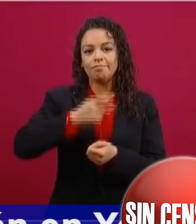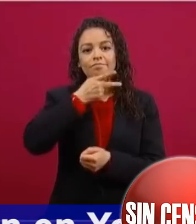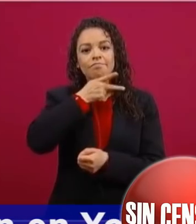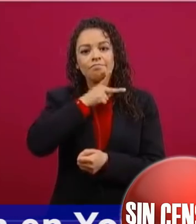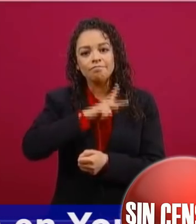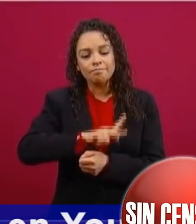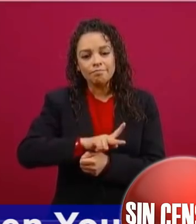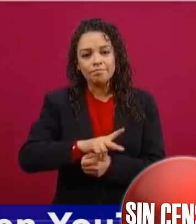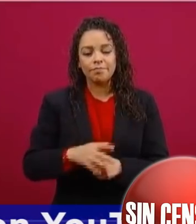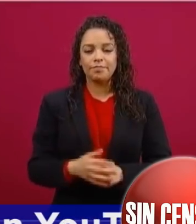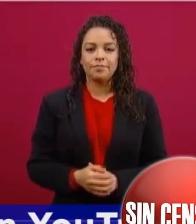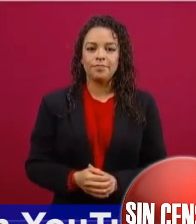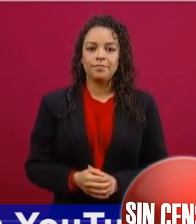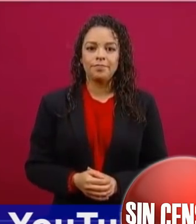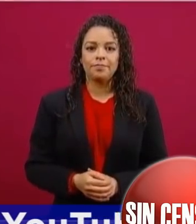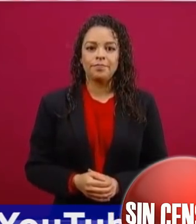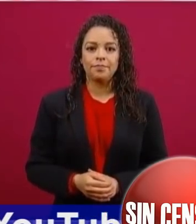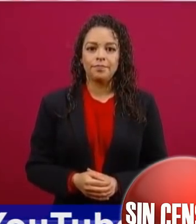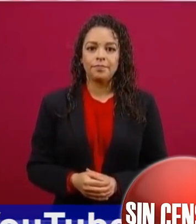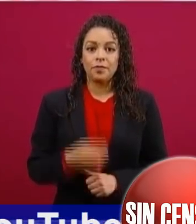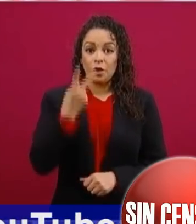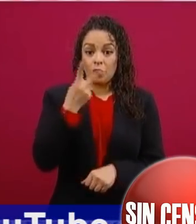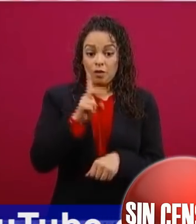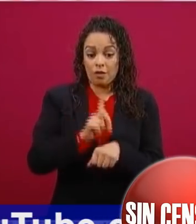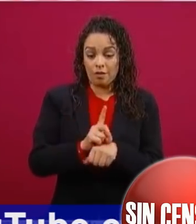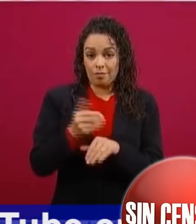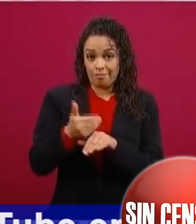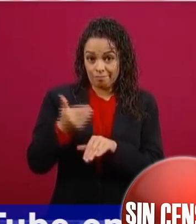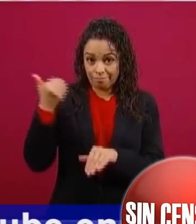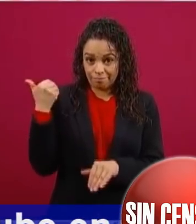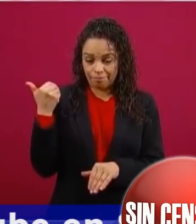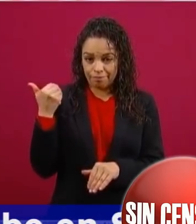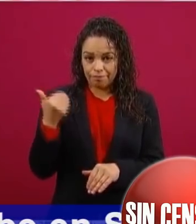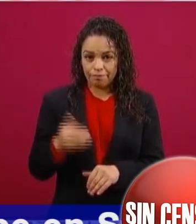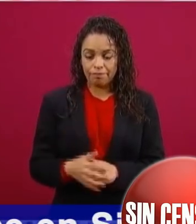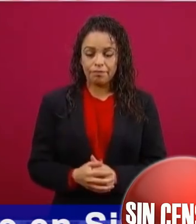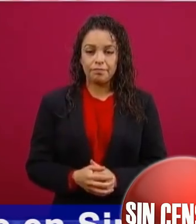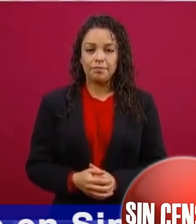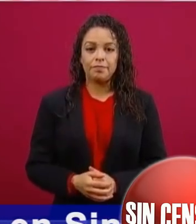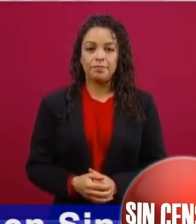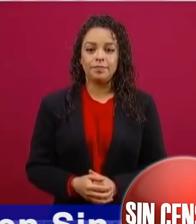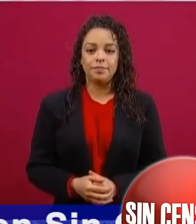hace 2 días ya logramos